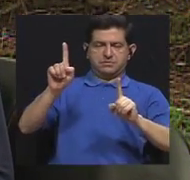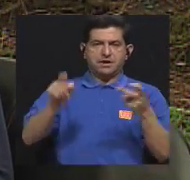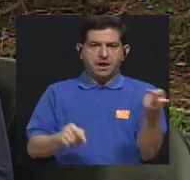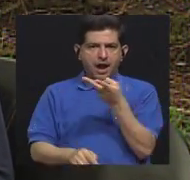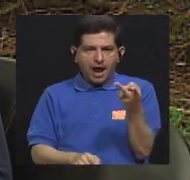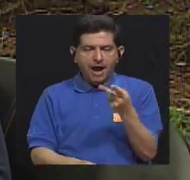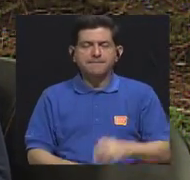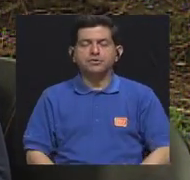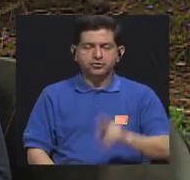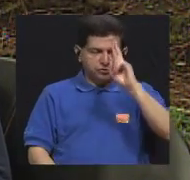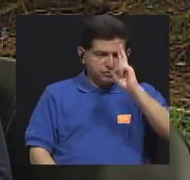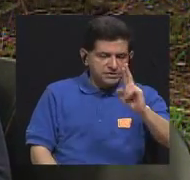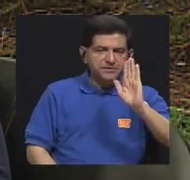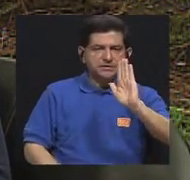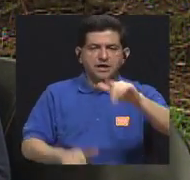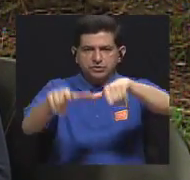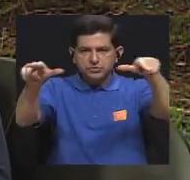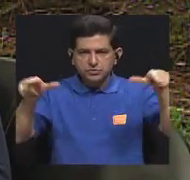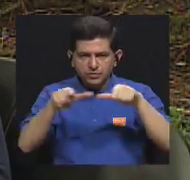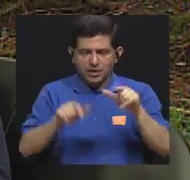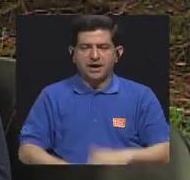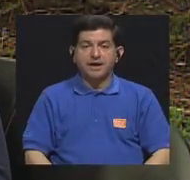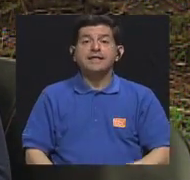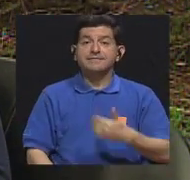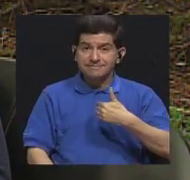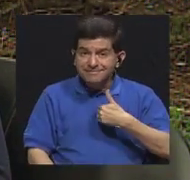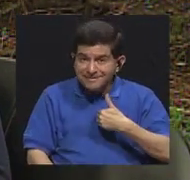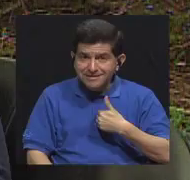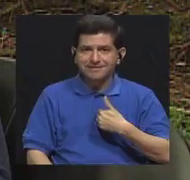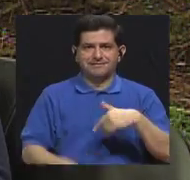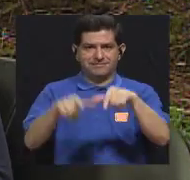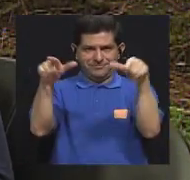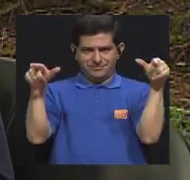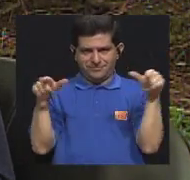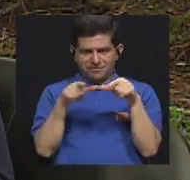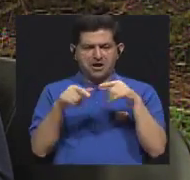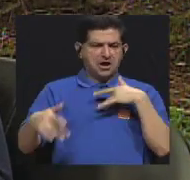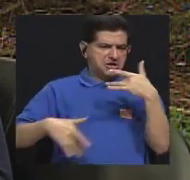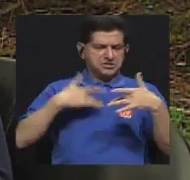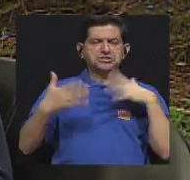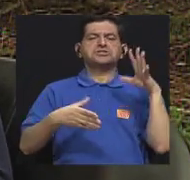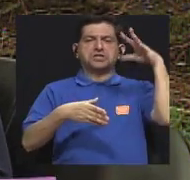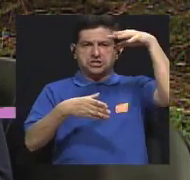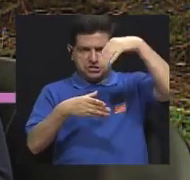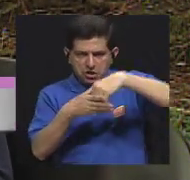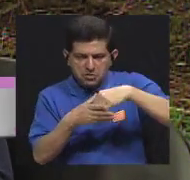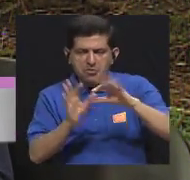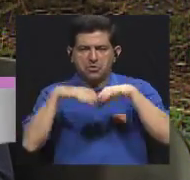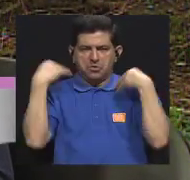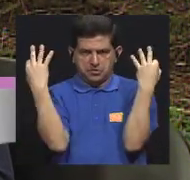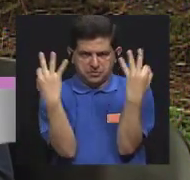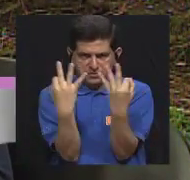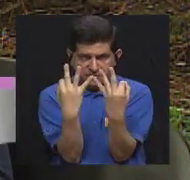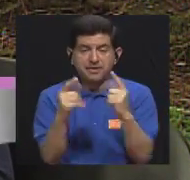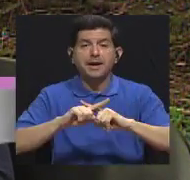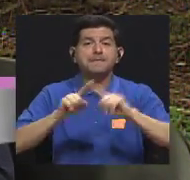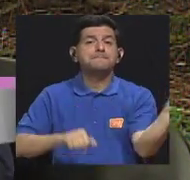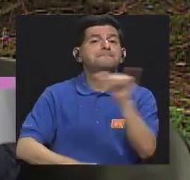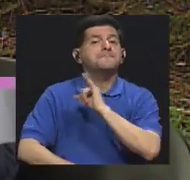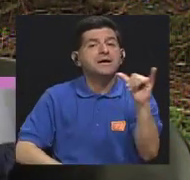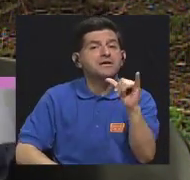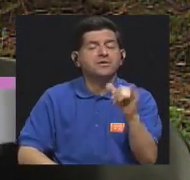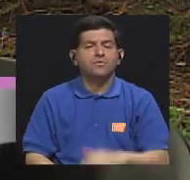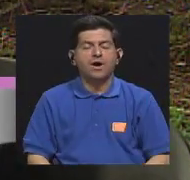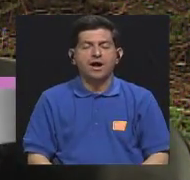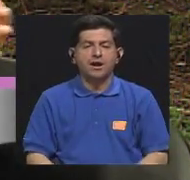a darse su lugar, que empiecen a tomar un lugar a donde se puedan sentir involucrados familiarmente, pero al mismo tiempo